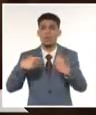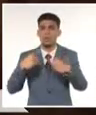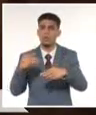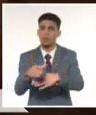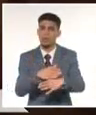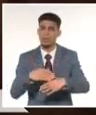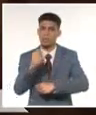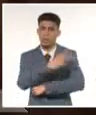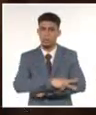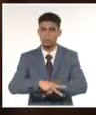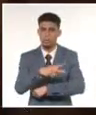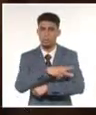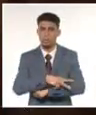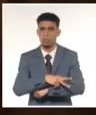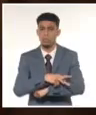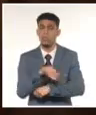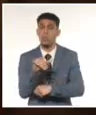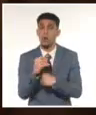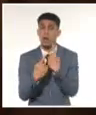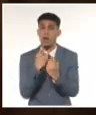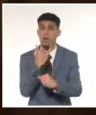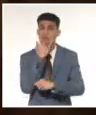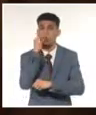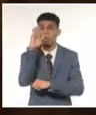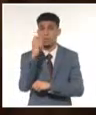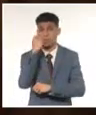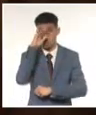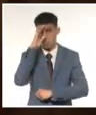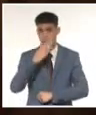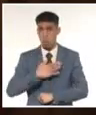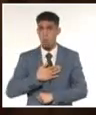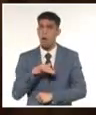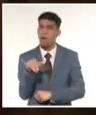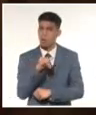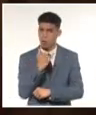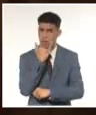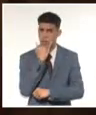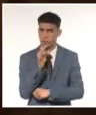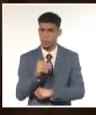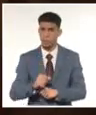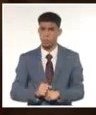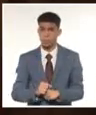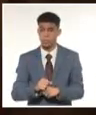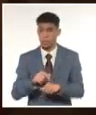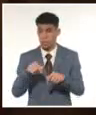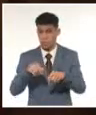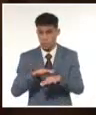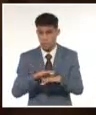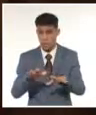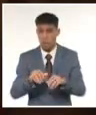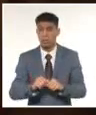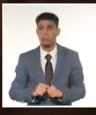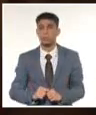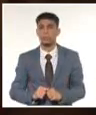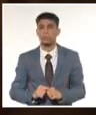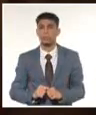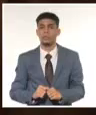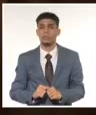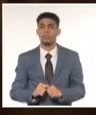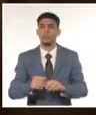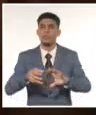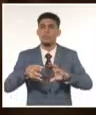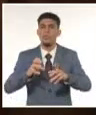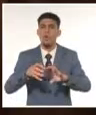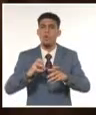efectos económicos de los cuales Cuba no escapa. Ahora mismo presenciamos una reconfiguración geopolítica